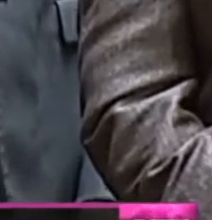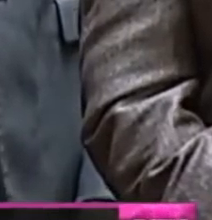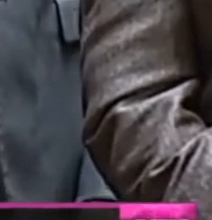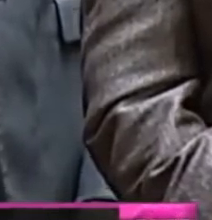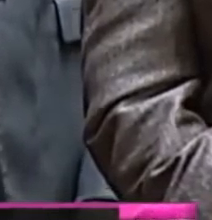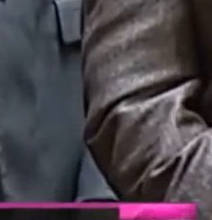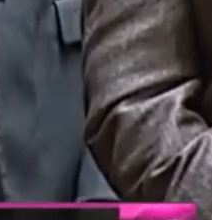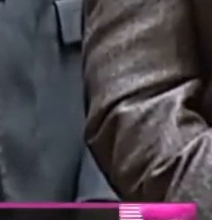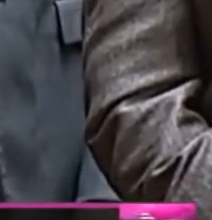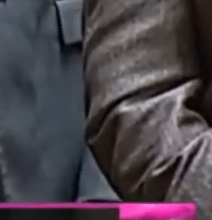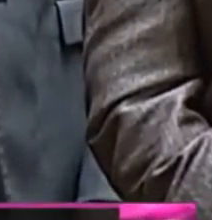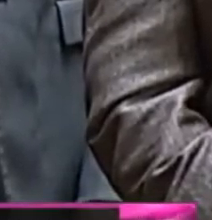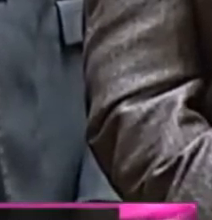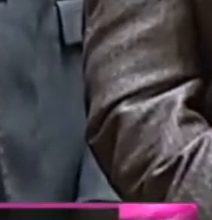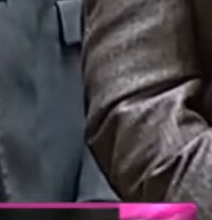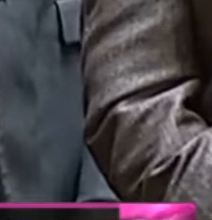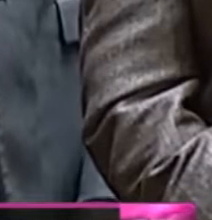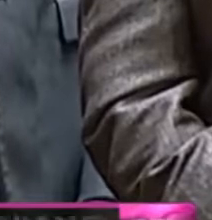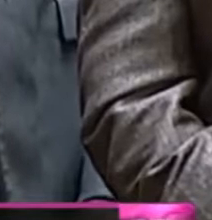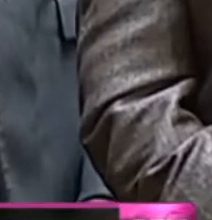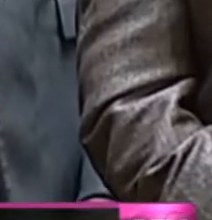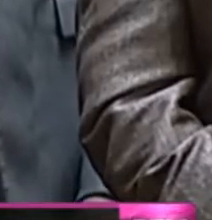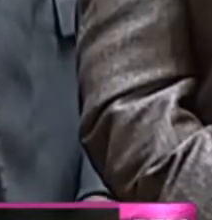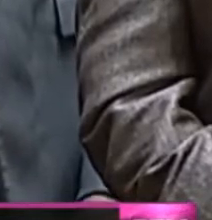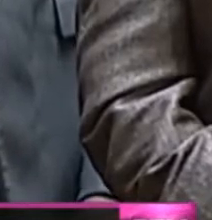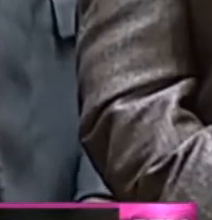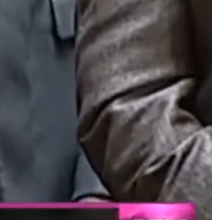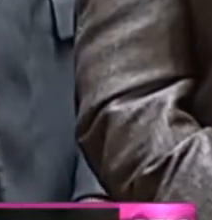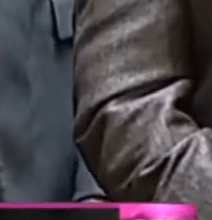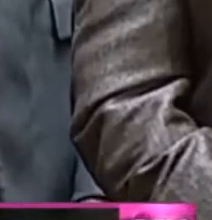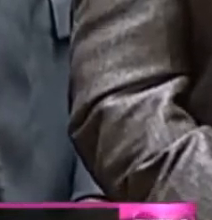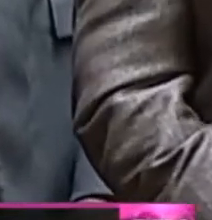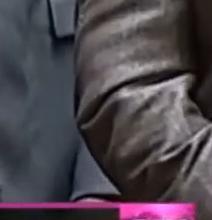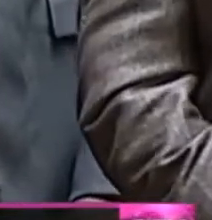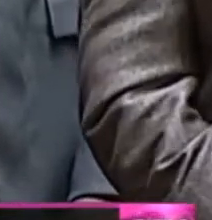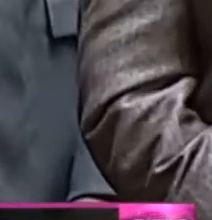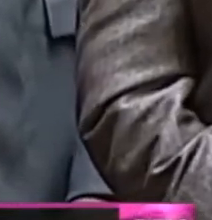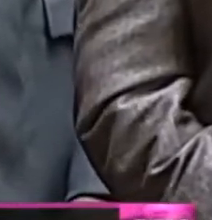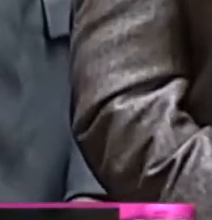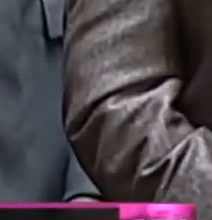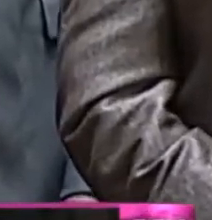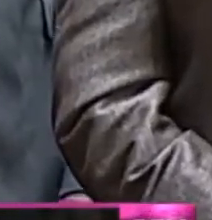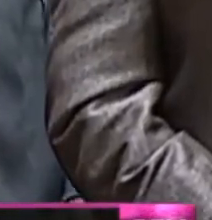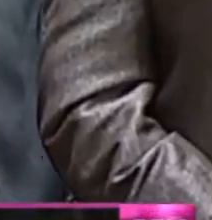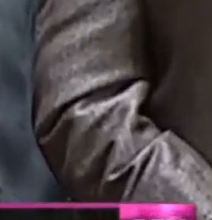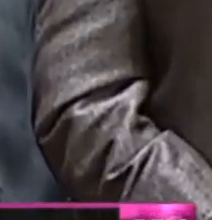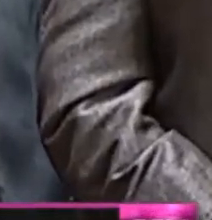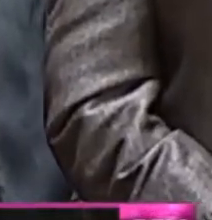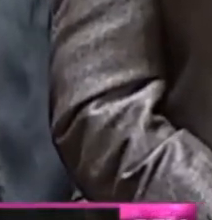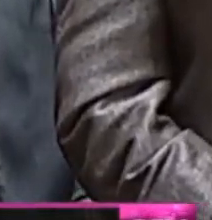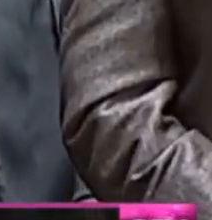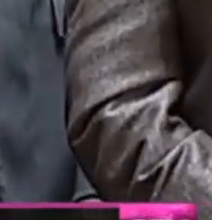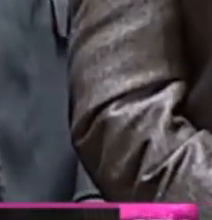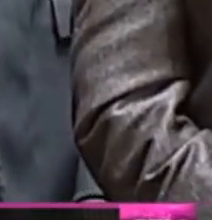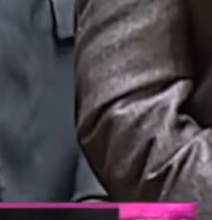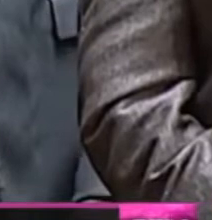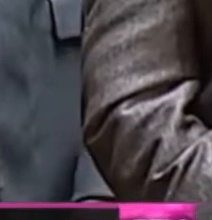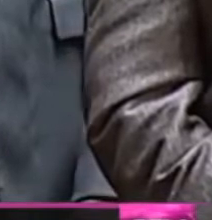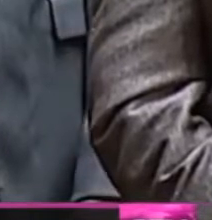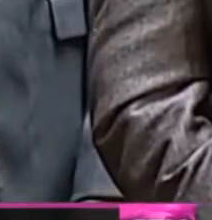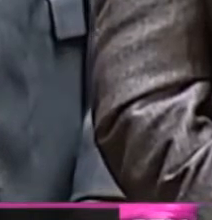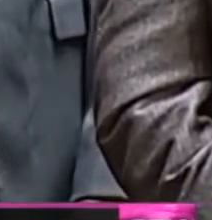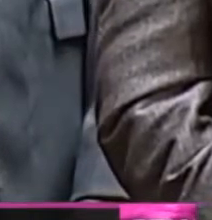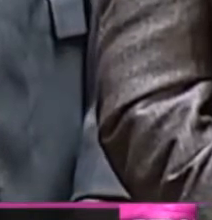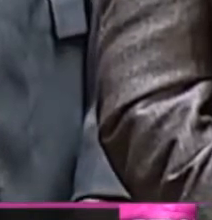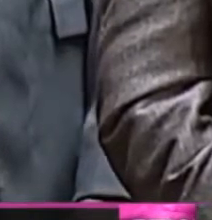impisti akaja virus aga COVID-19 usuroja saikata wain hayati wairaktan wa sarara ki ukamarusa atip ha wairaktan wa pas maiki